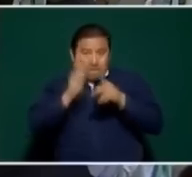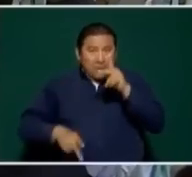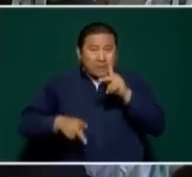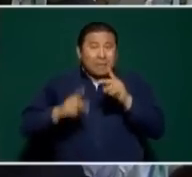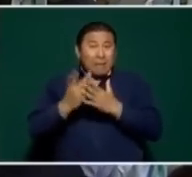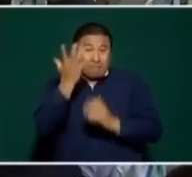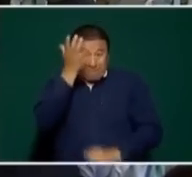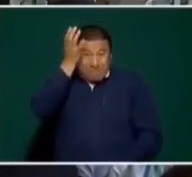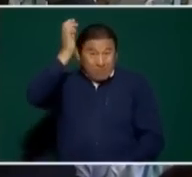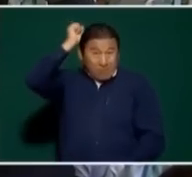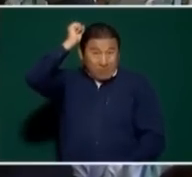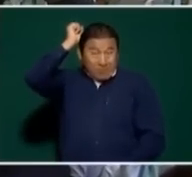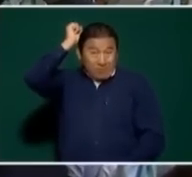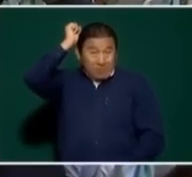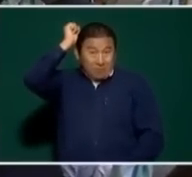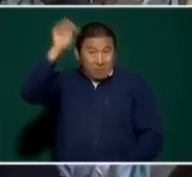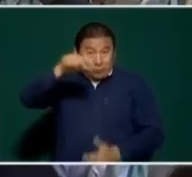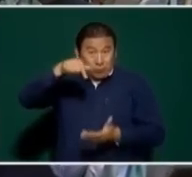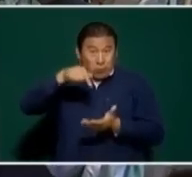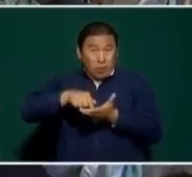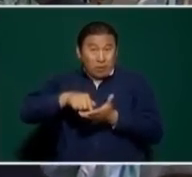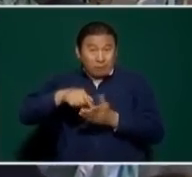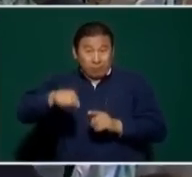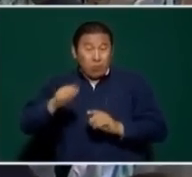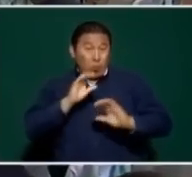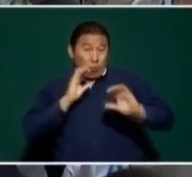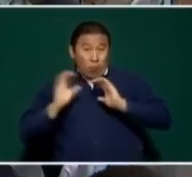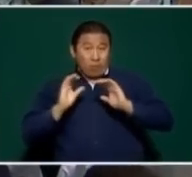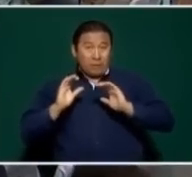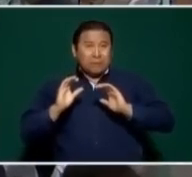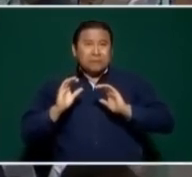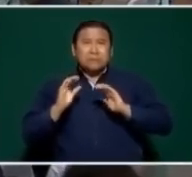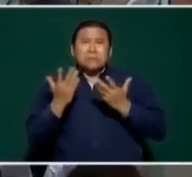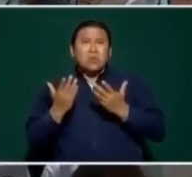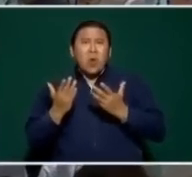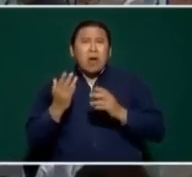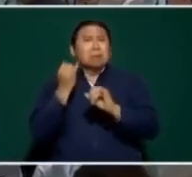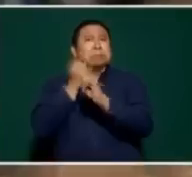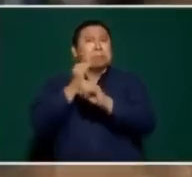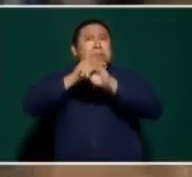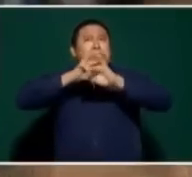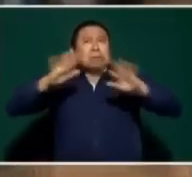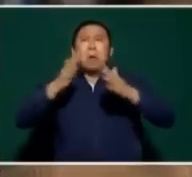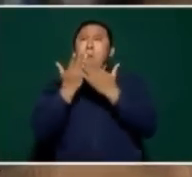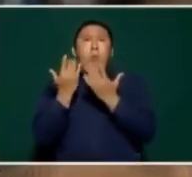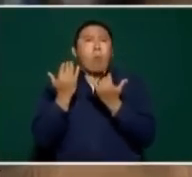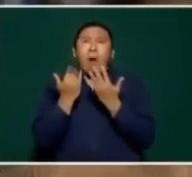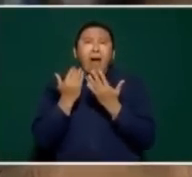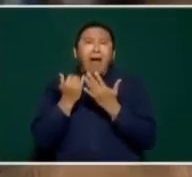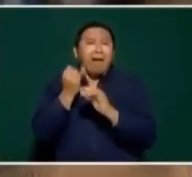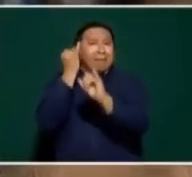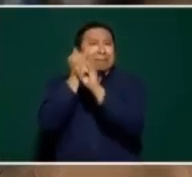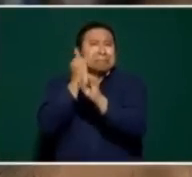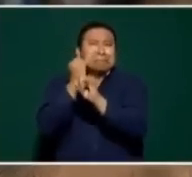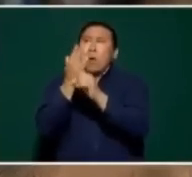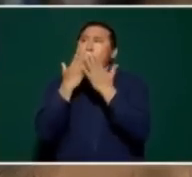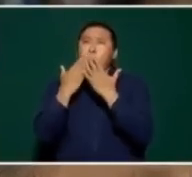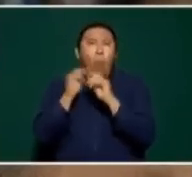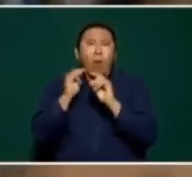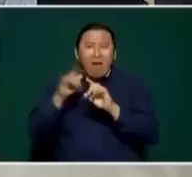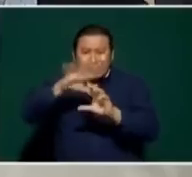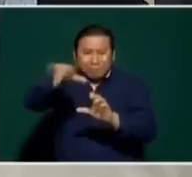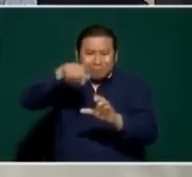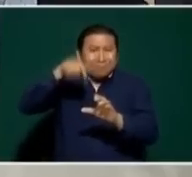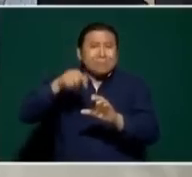de José María Morelos, que es de donde es nuestro medio, pues no tiene benditas redes sociales aún porque no hay internet. Ellos todavía